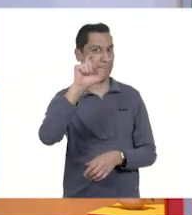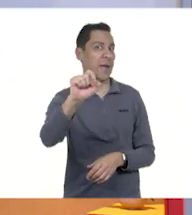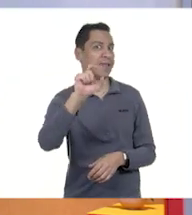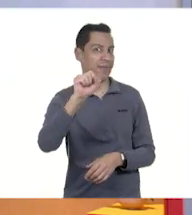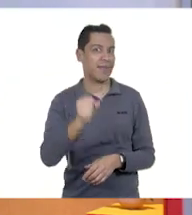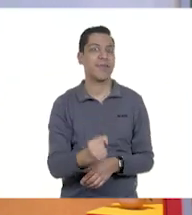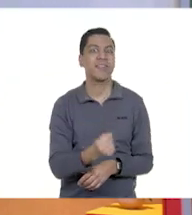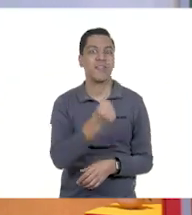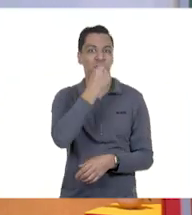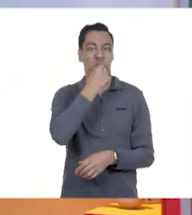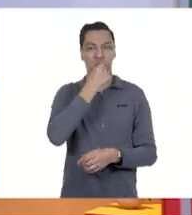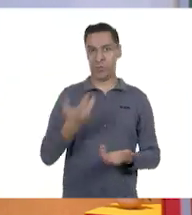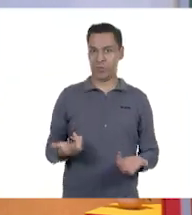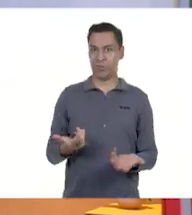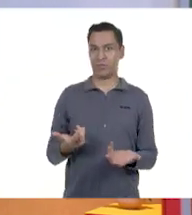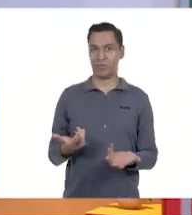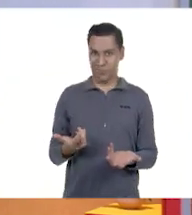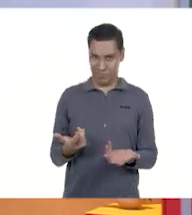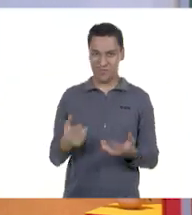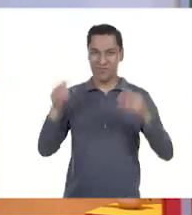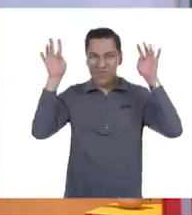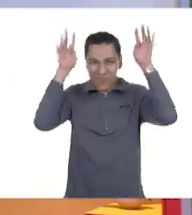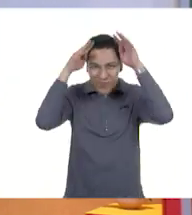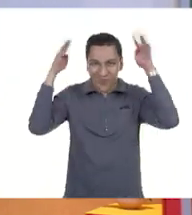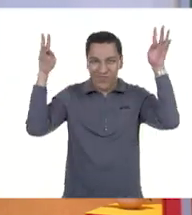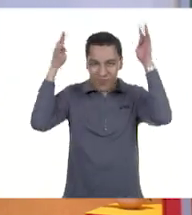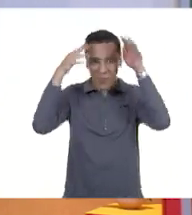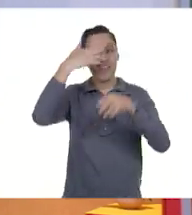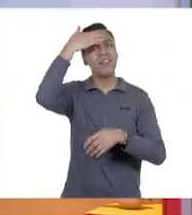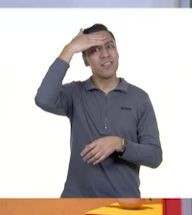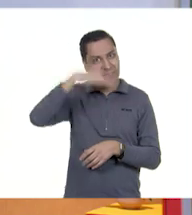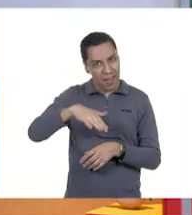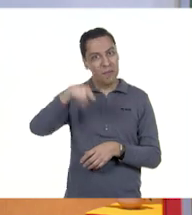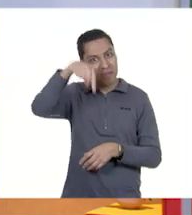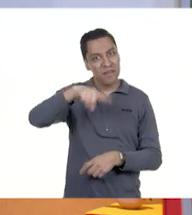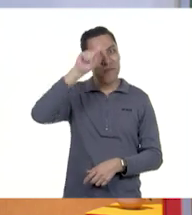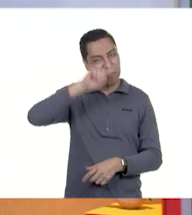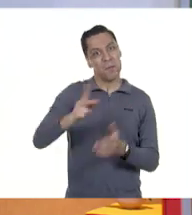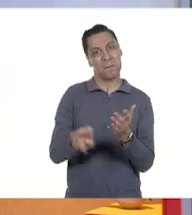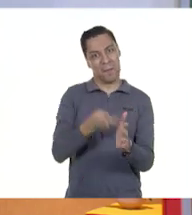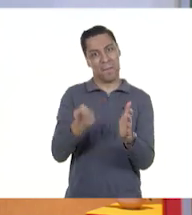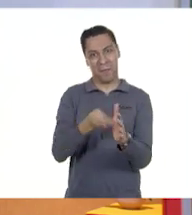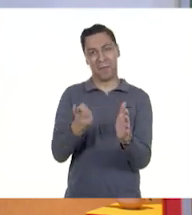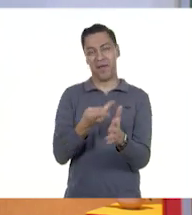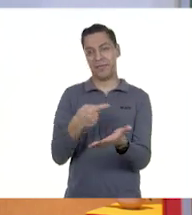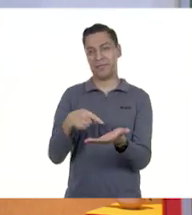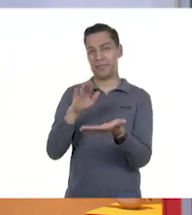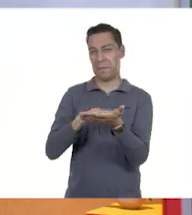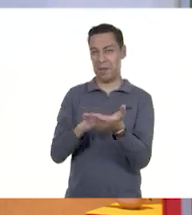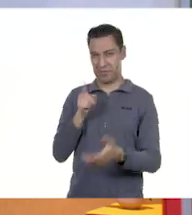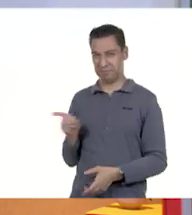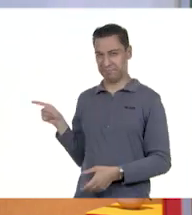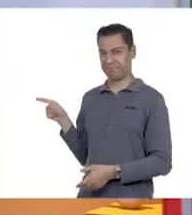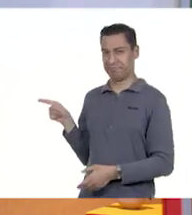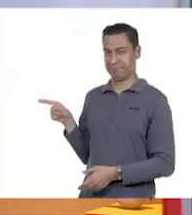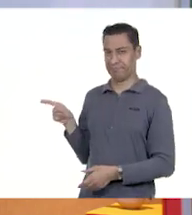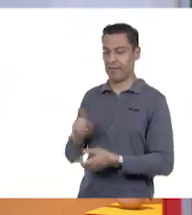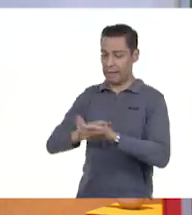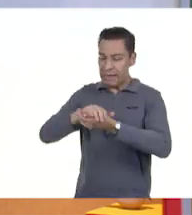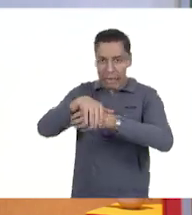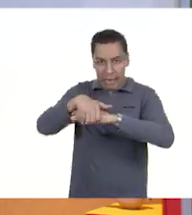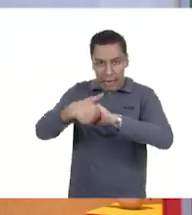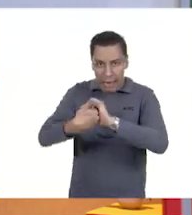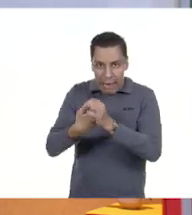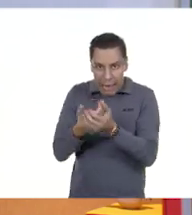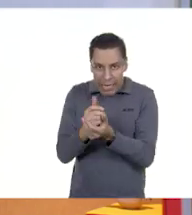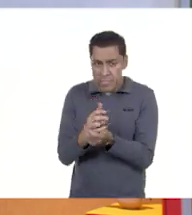Holisto muchas veces y nos ha mostrado cómo lavarnos las manos de forma correcta. Uh-huh. Mi papelito dice, lavarnos las manos